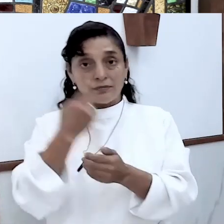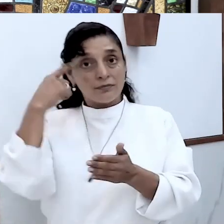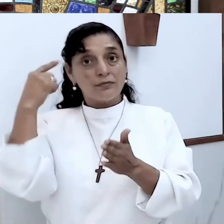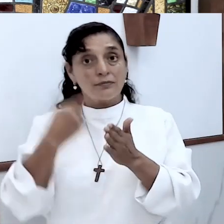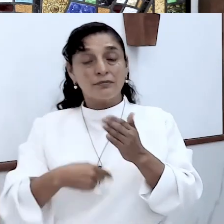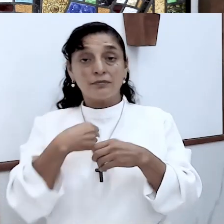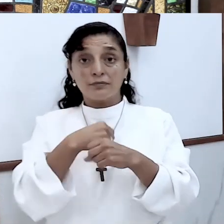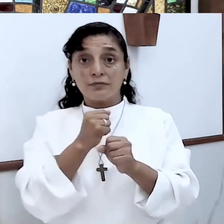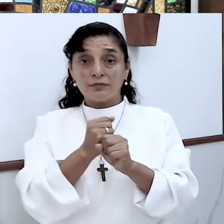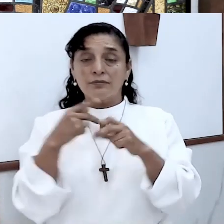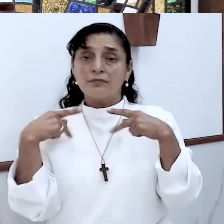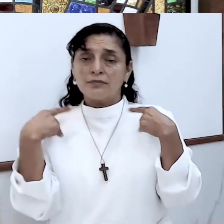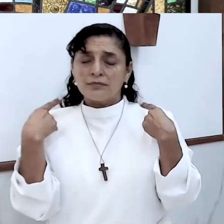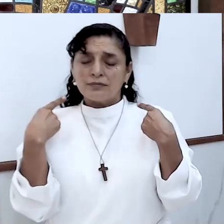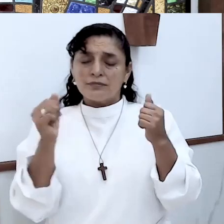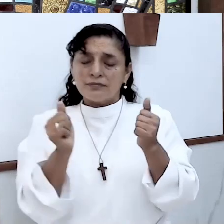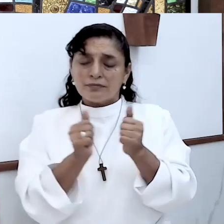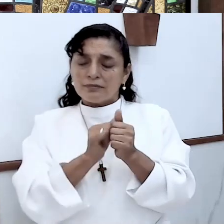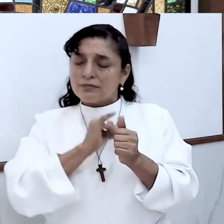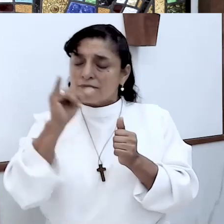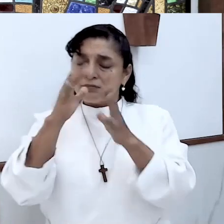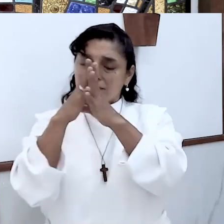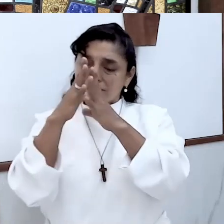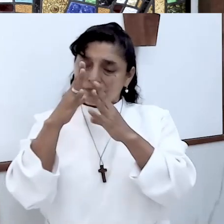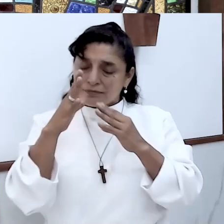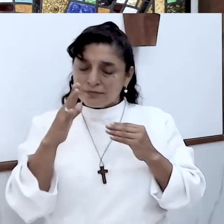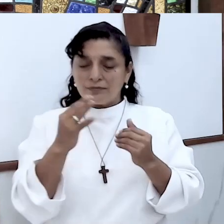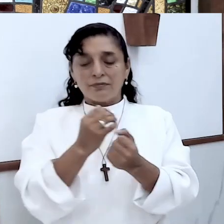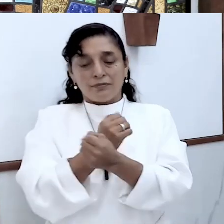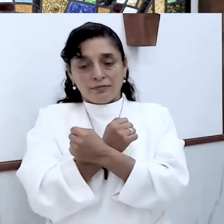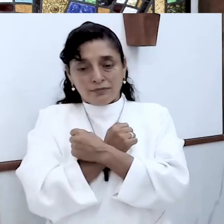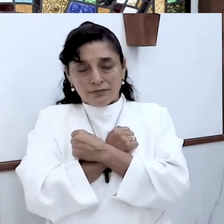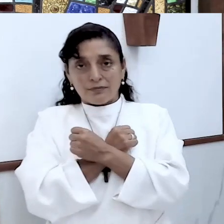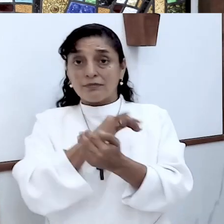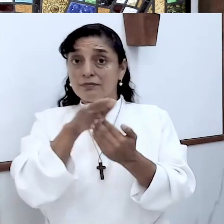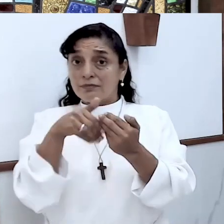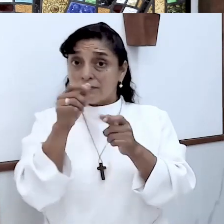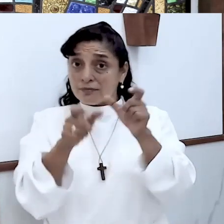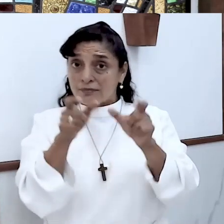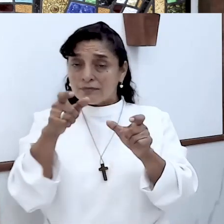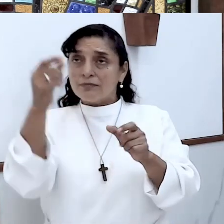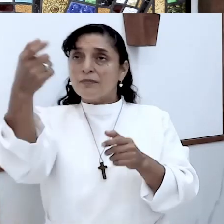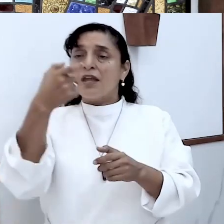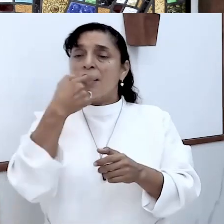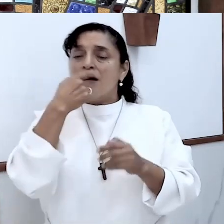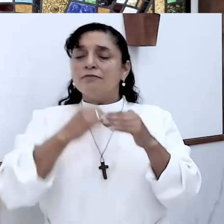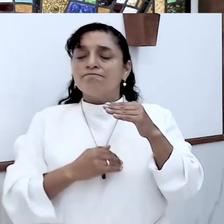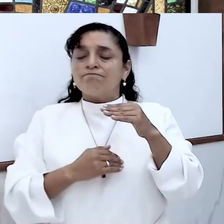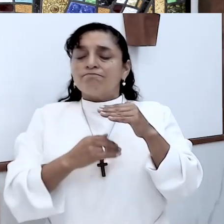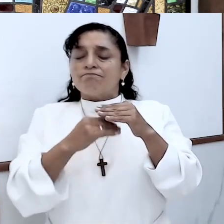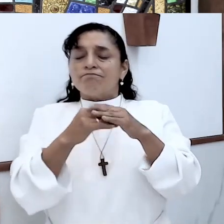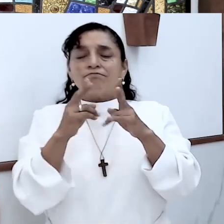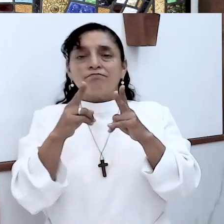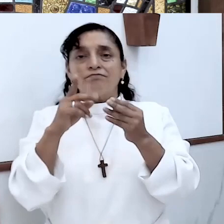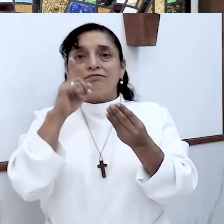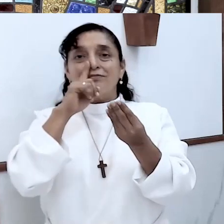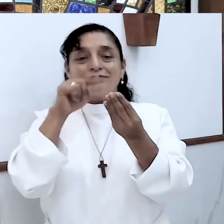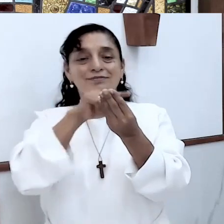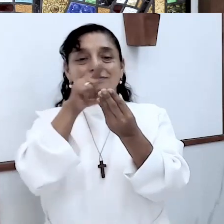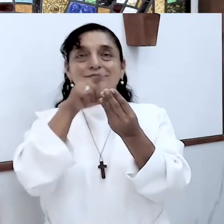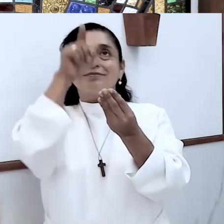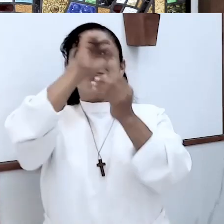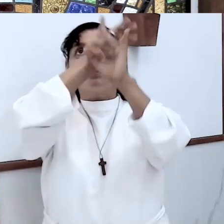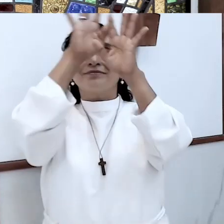hagas vivir concordes en el amor a quienes has saciado con el mismo pan del